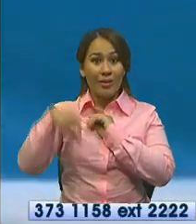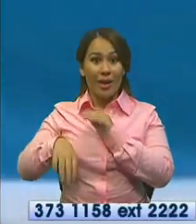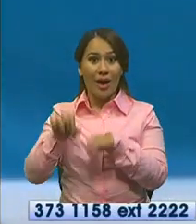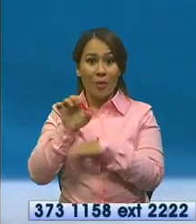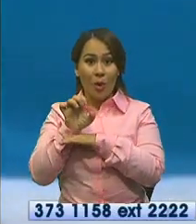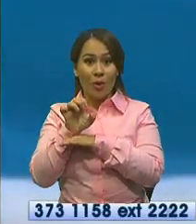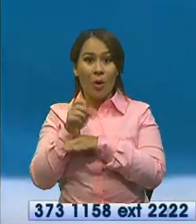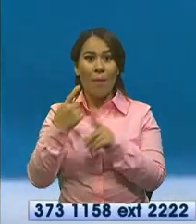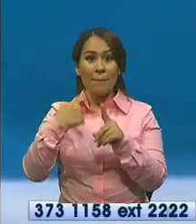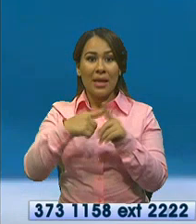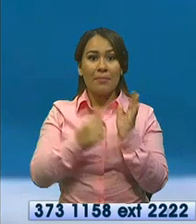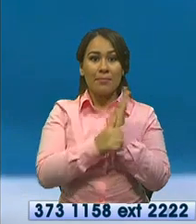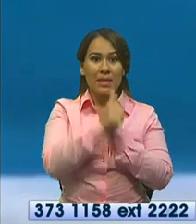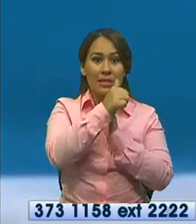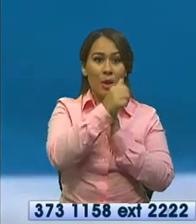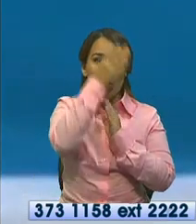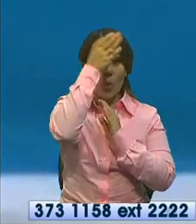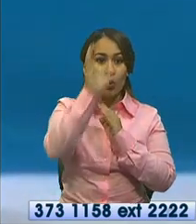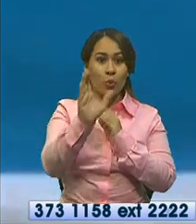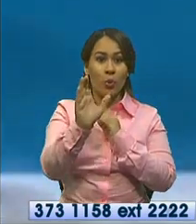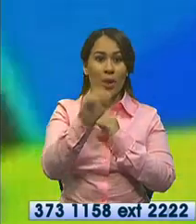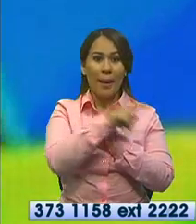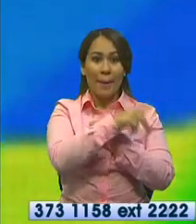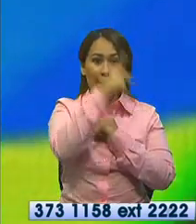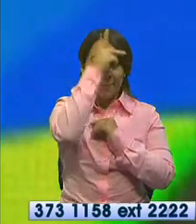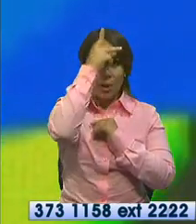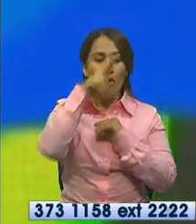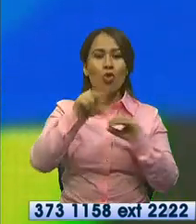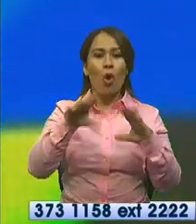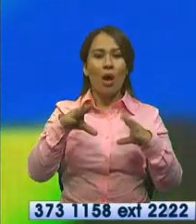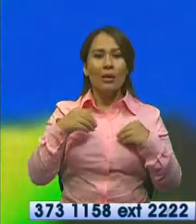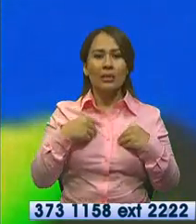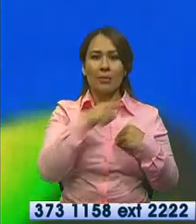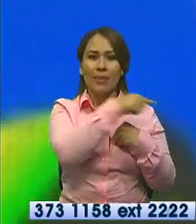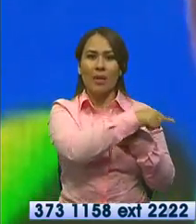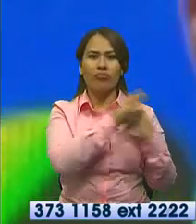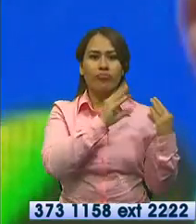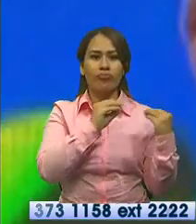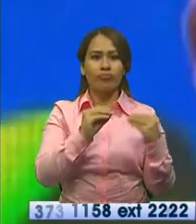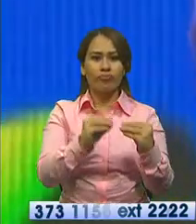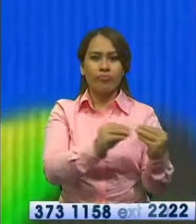y el Ministerio de Cultura del Perú rechazaron inmediatamente sus comentarios.